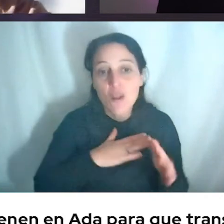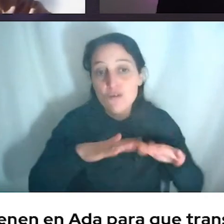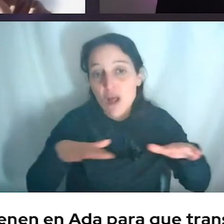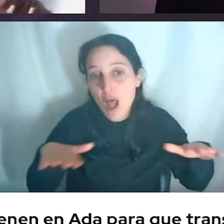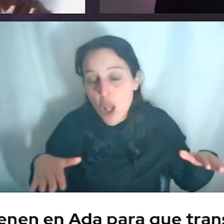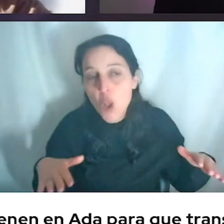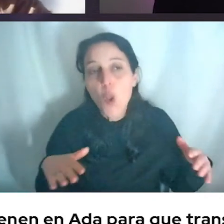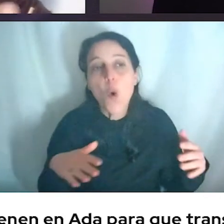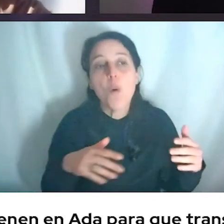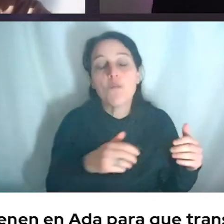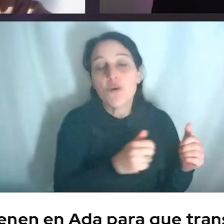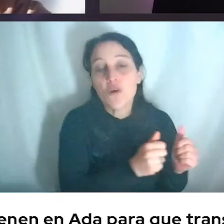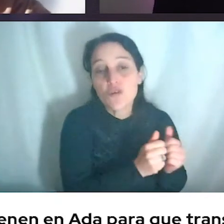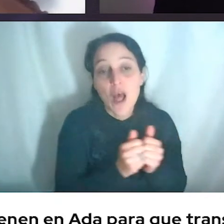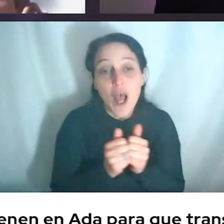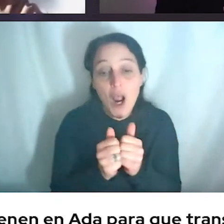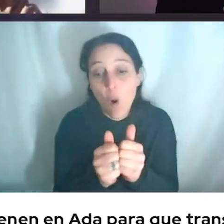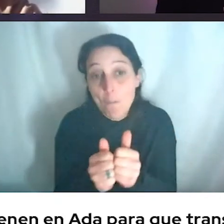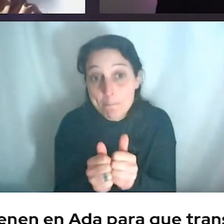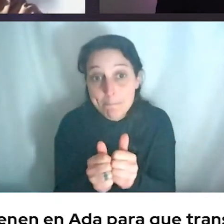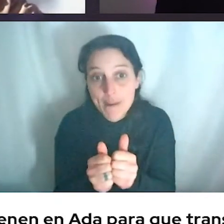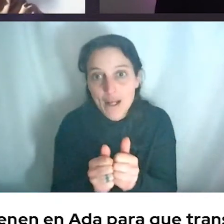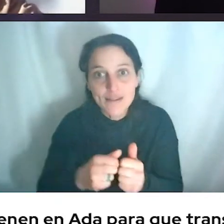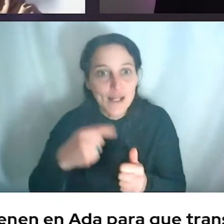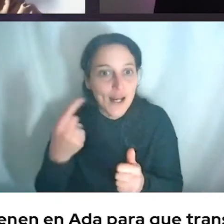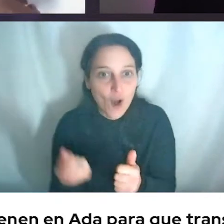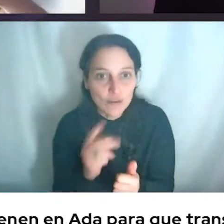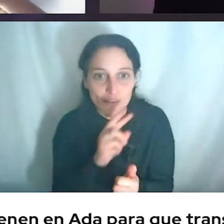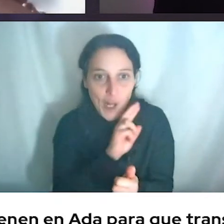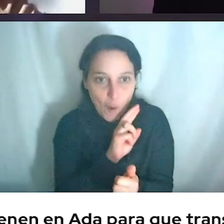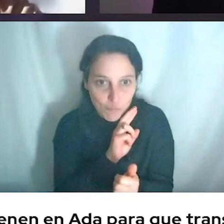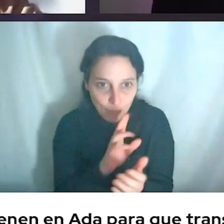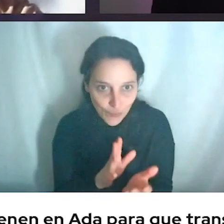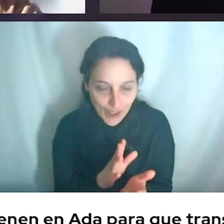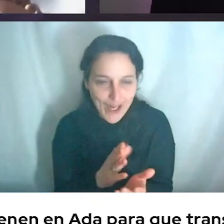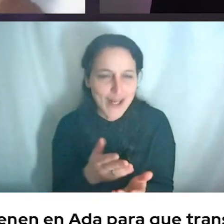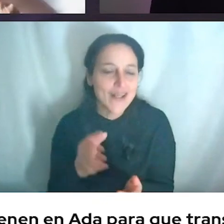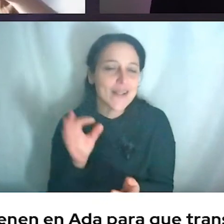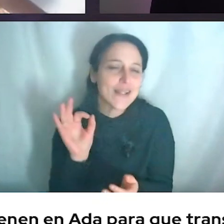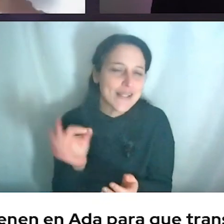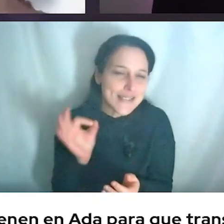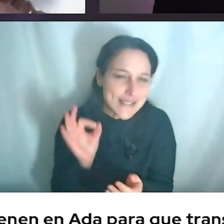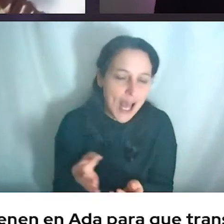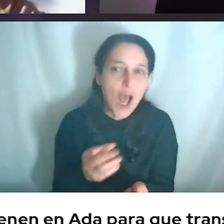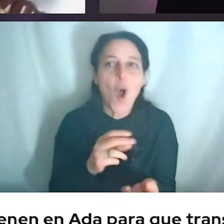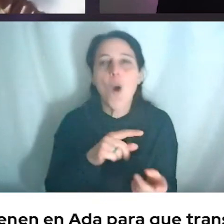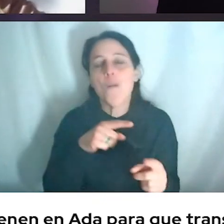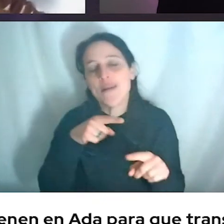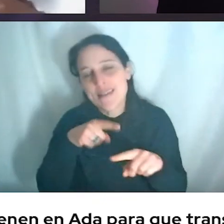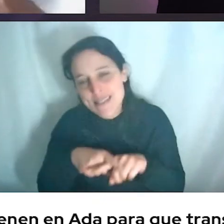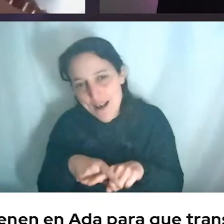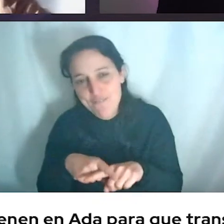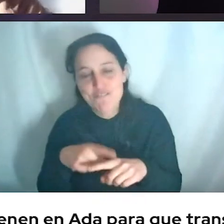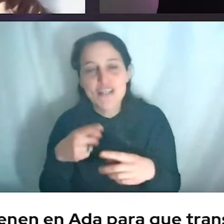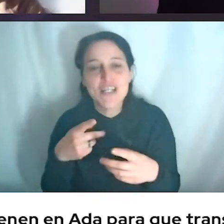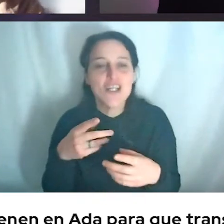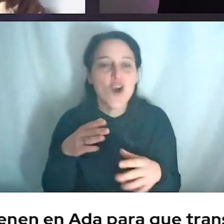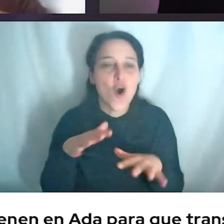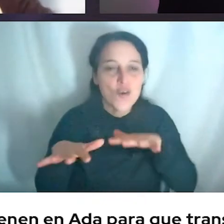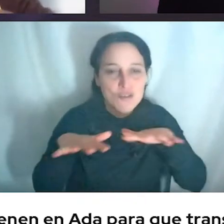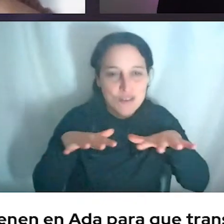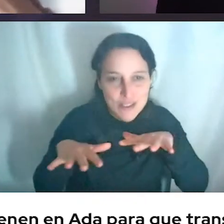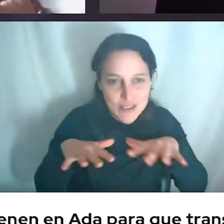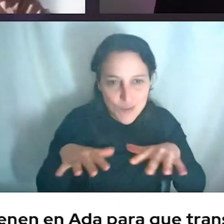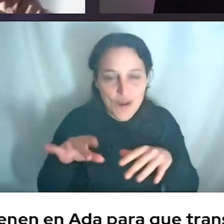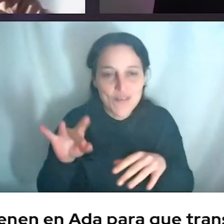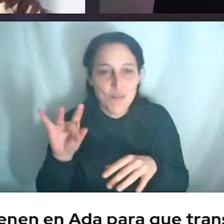de mujeres egresadas que pasaron por toda la trayectoria de ADA, que saben cuáles son los desafíos, cuáles son los momentos quizá más frustrantes, porque la